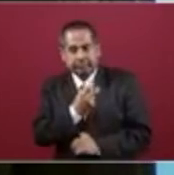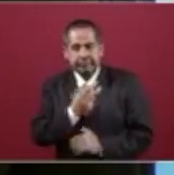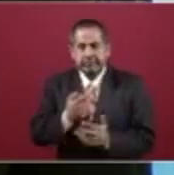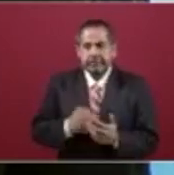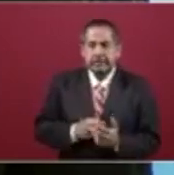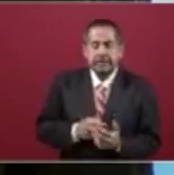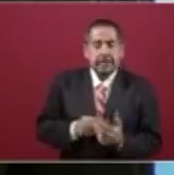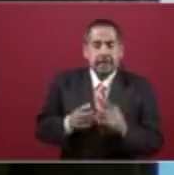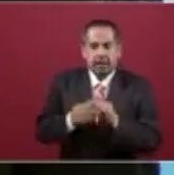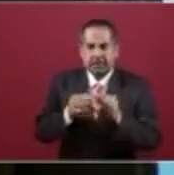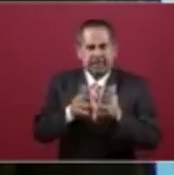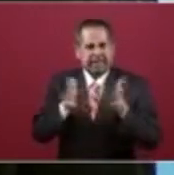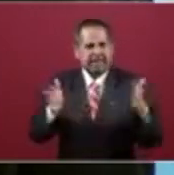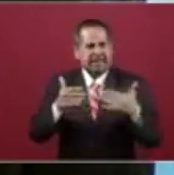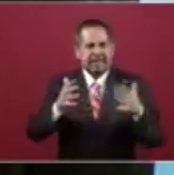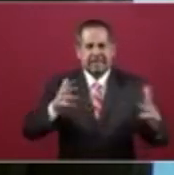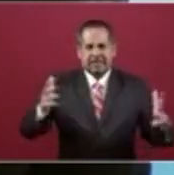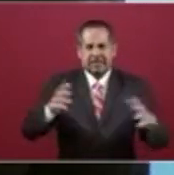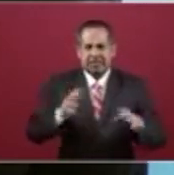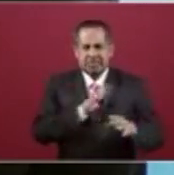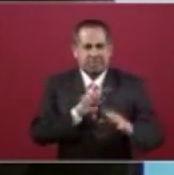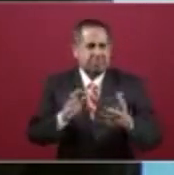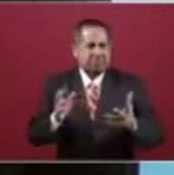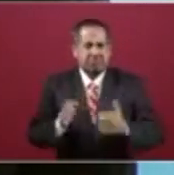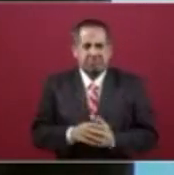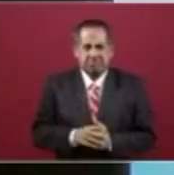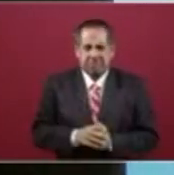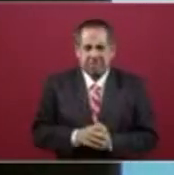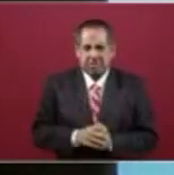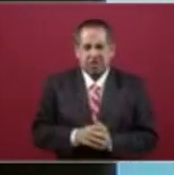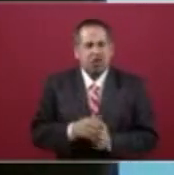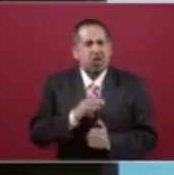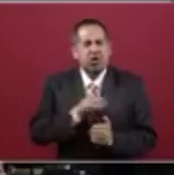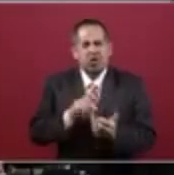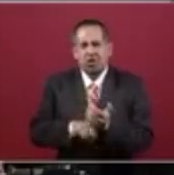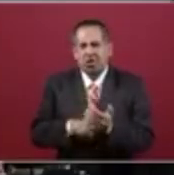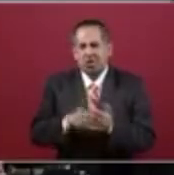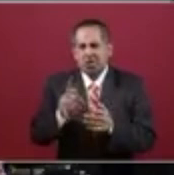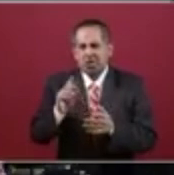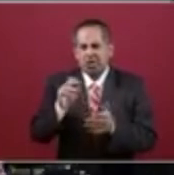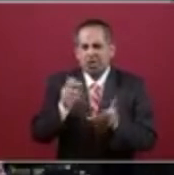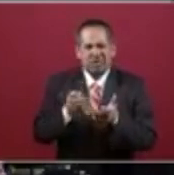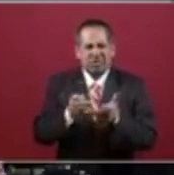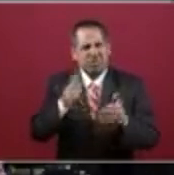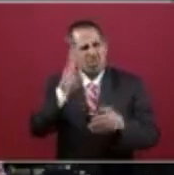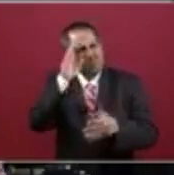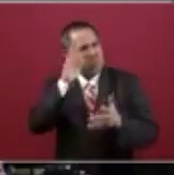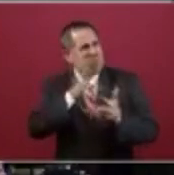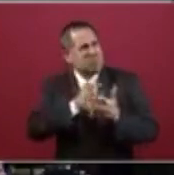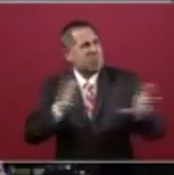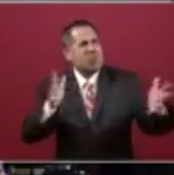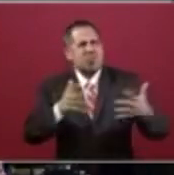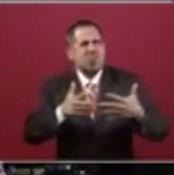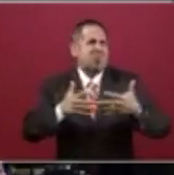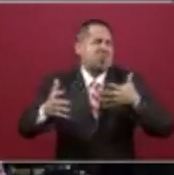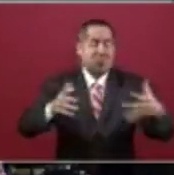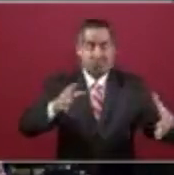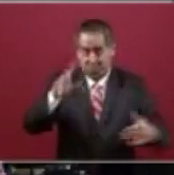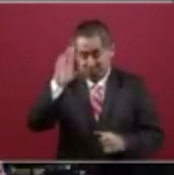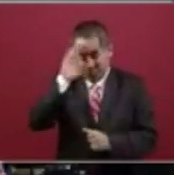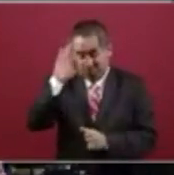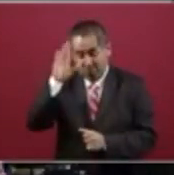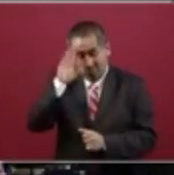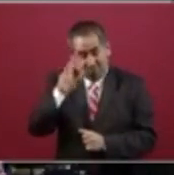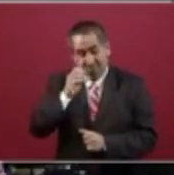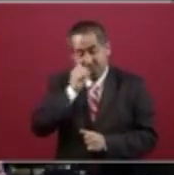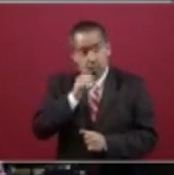esta magnitud. Estamos hablando de, son instalaciones impresionantes, ¿no?, en cuanto a tamaño. Entonces,